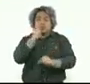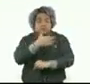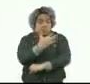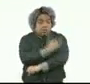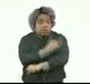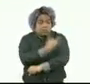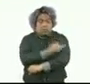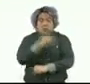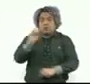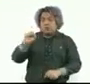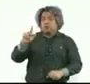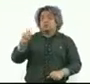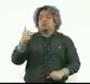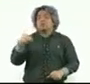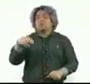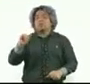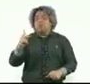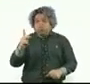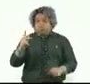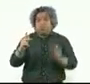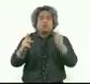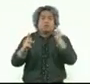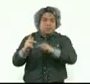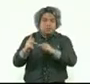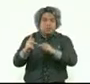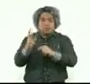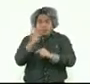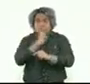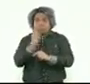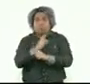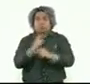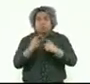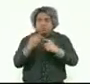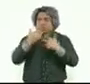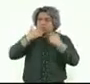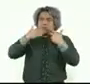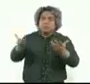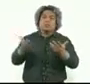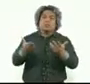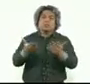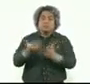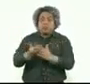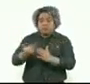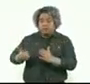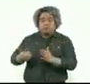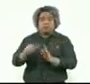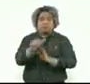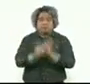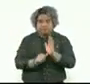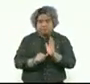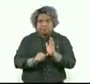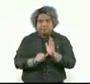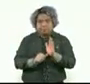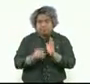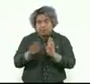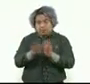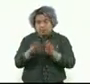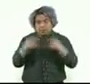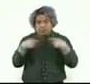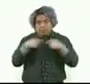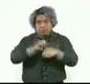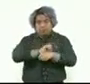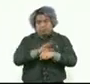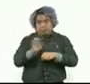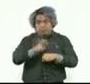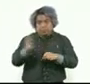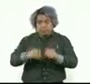Sputnik no es una vacuna que cubre. Es una vacuna que, como pueden ver en los datos del último mes aquí en la Ciudad de México, de este incremento de casos de Omicron, es